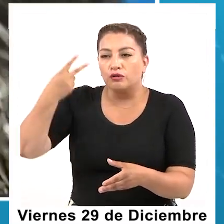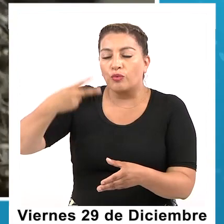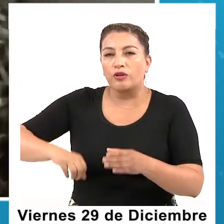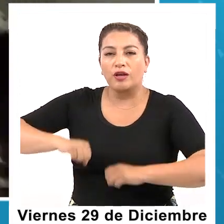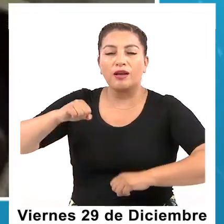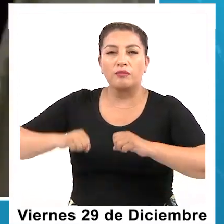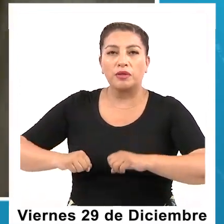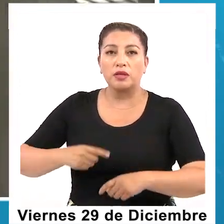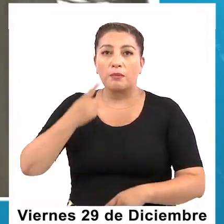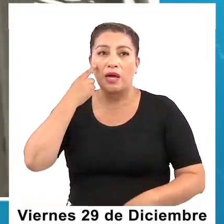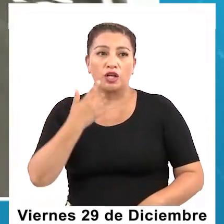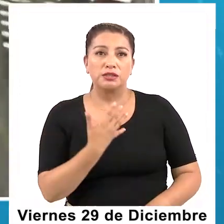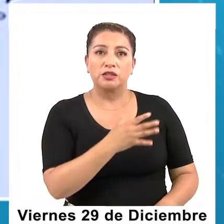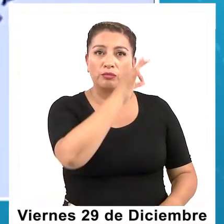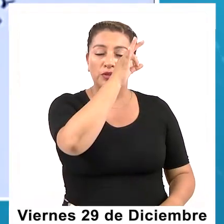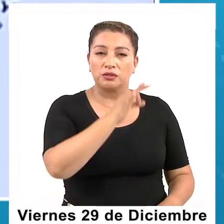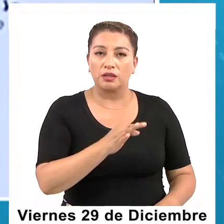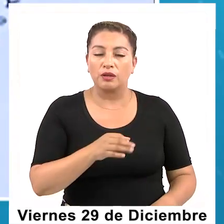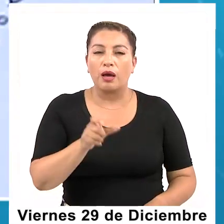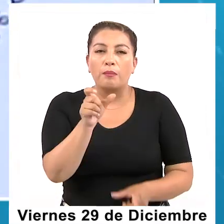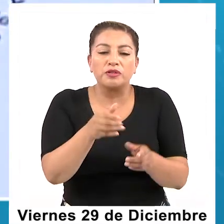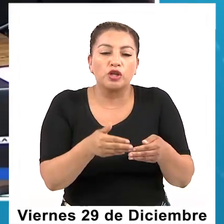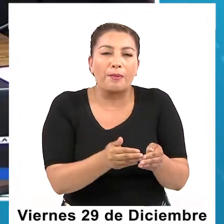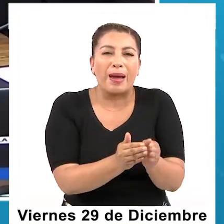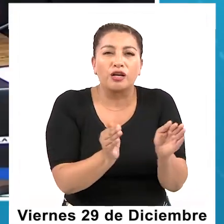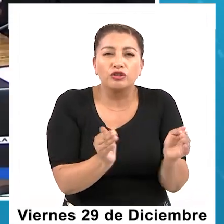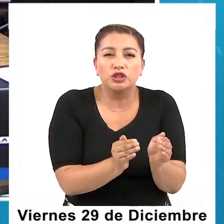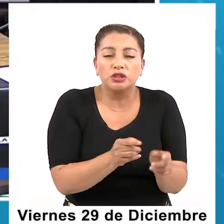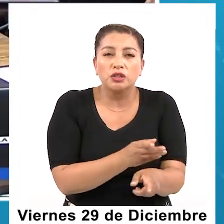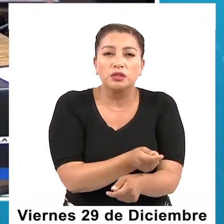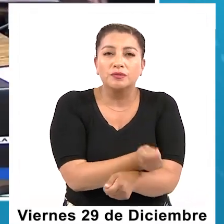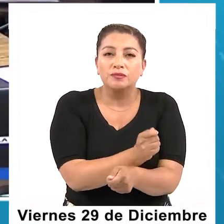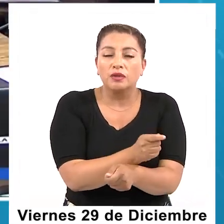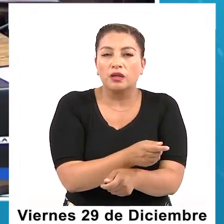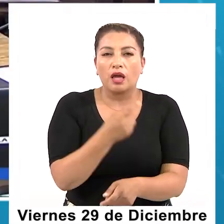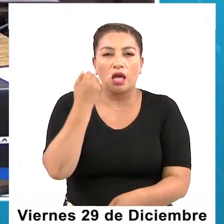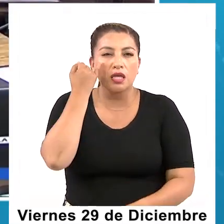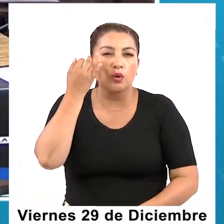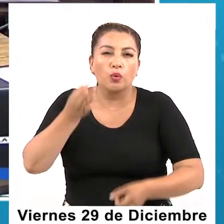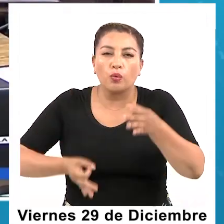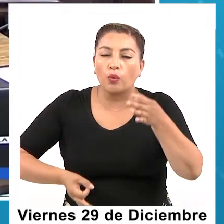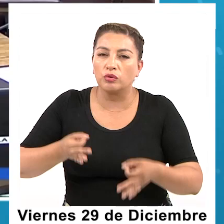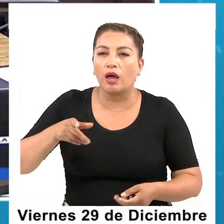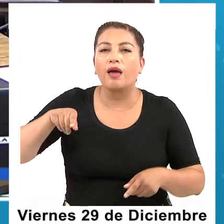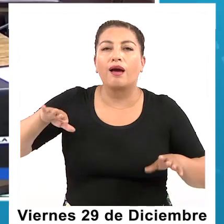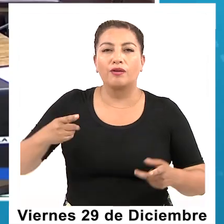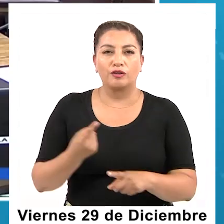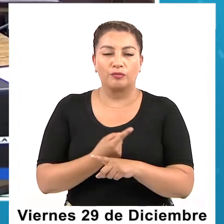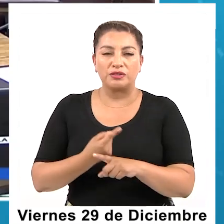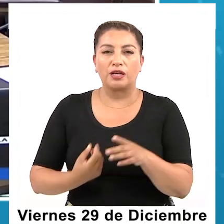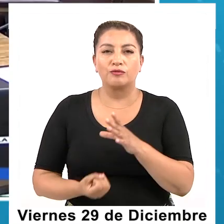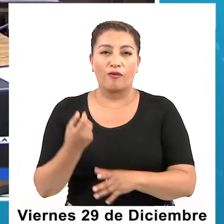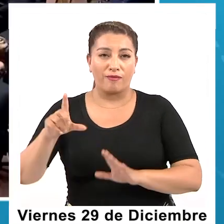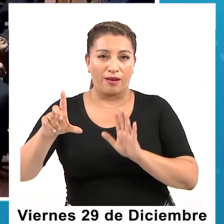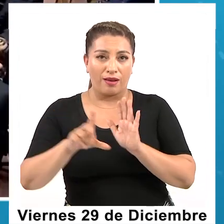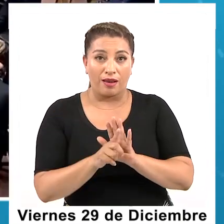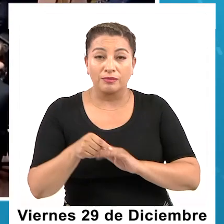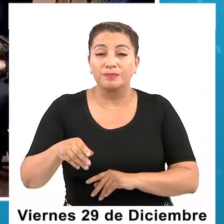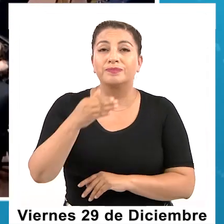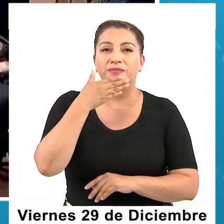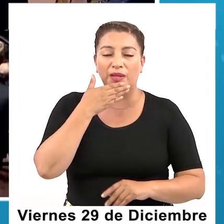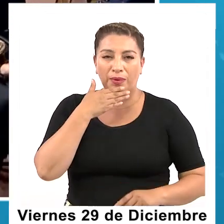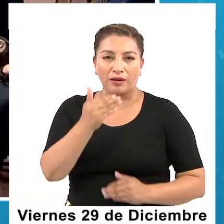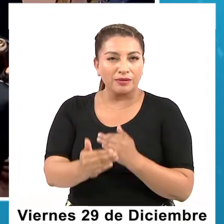y solamente el 5% lo tiene la pesca artesanal. Ya, Bueno, todas esas injusticias yo creo que van a ser parte de la discusión de esta nueva ley de pesca, que además